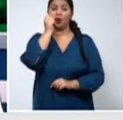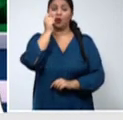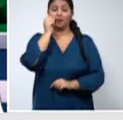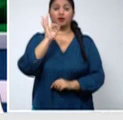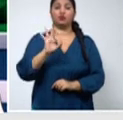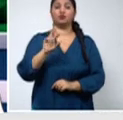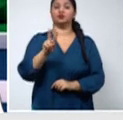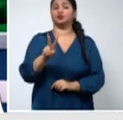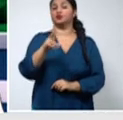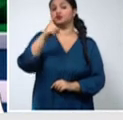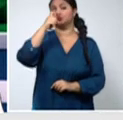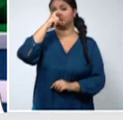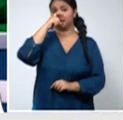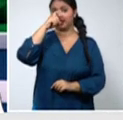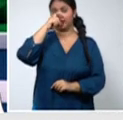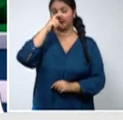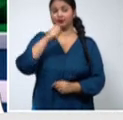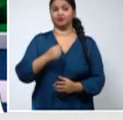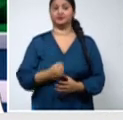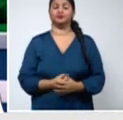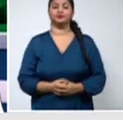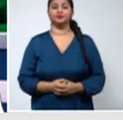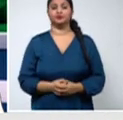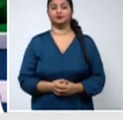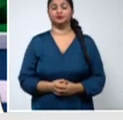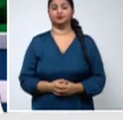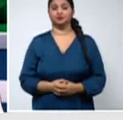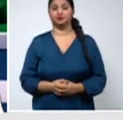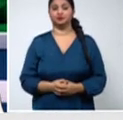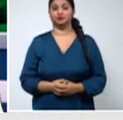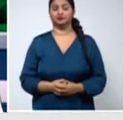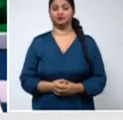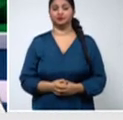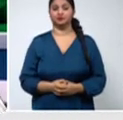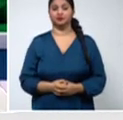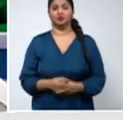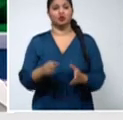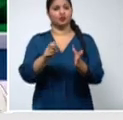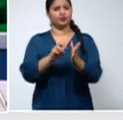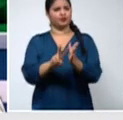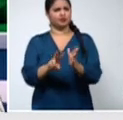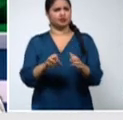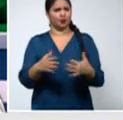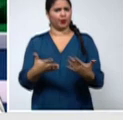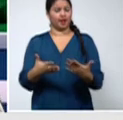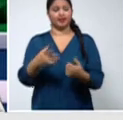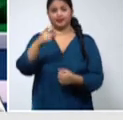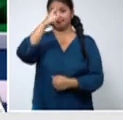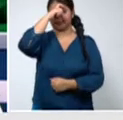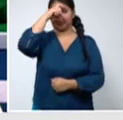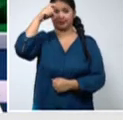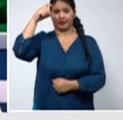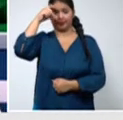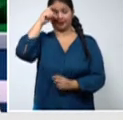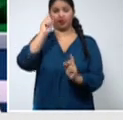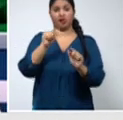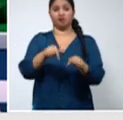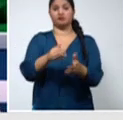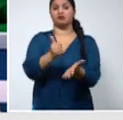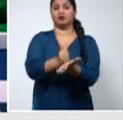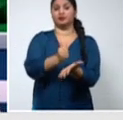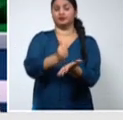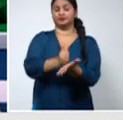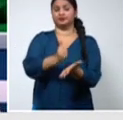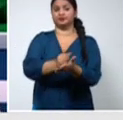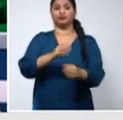edad, del municipio de Santi Espíritu en esta provincia, contacto de caso positivo